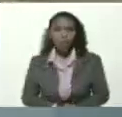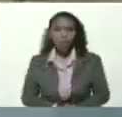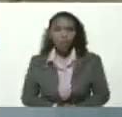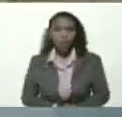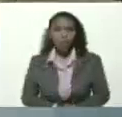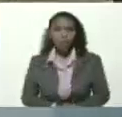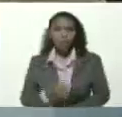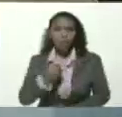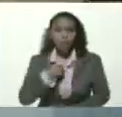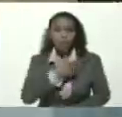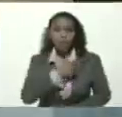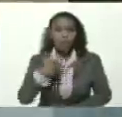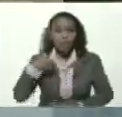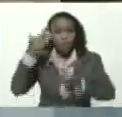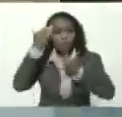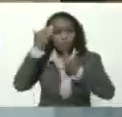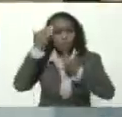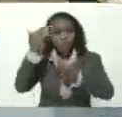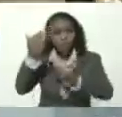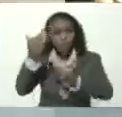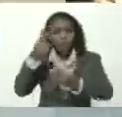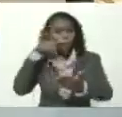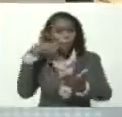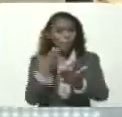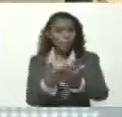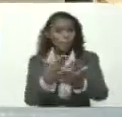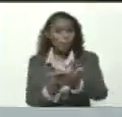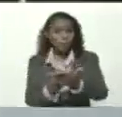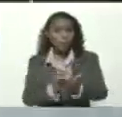Quiero saludar a los testigos